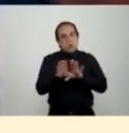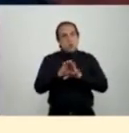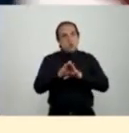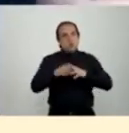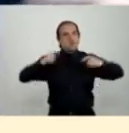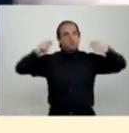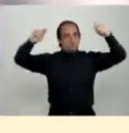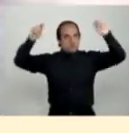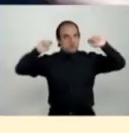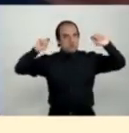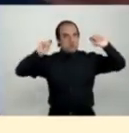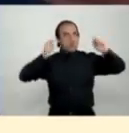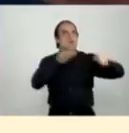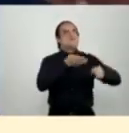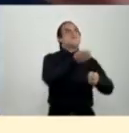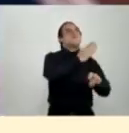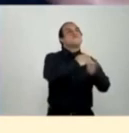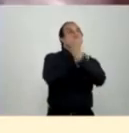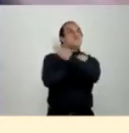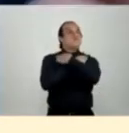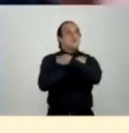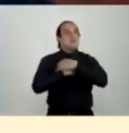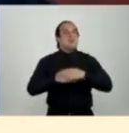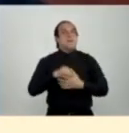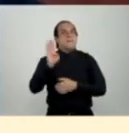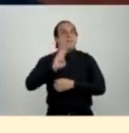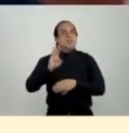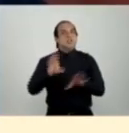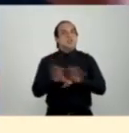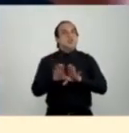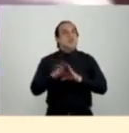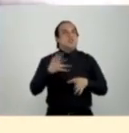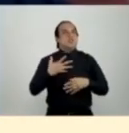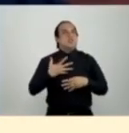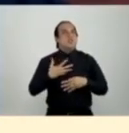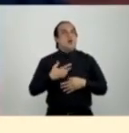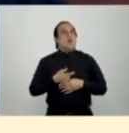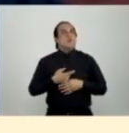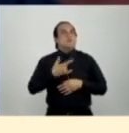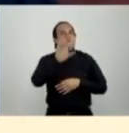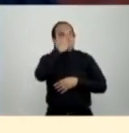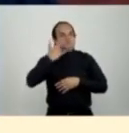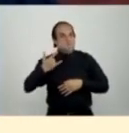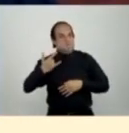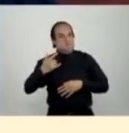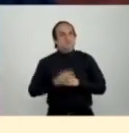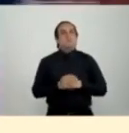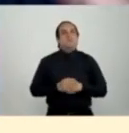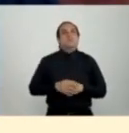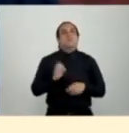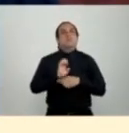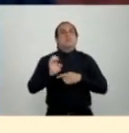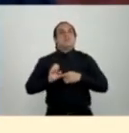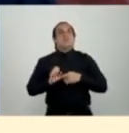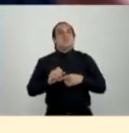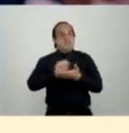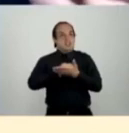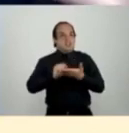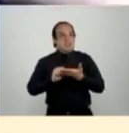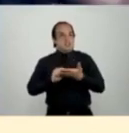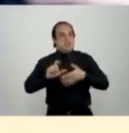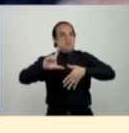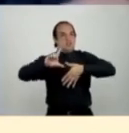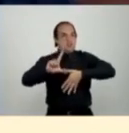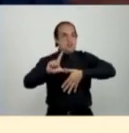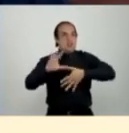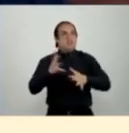y con bufanda de alpaca. Es decir, parecía que había como un disfraz y entonces el escritor latinoamericano tenía que de alguna manera, o